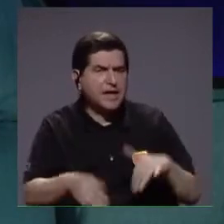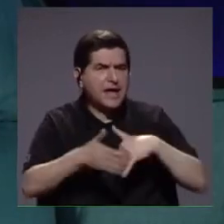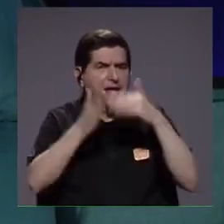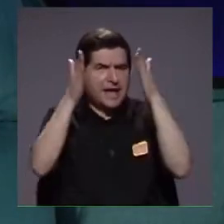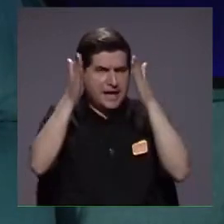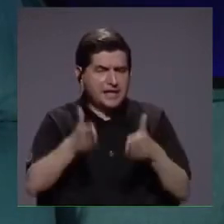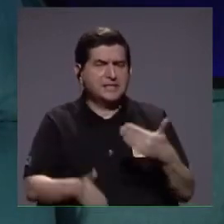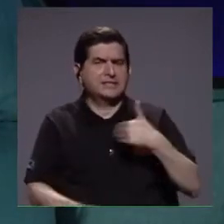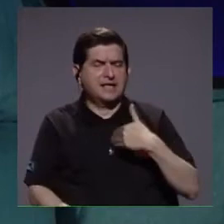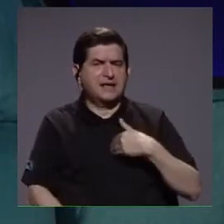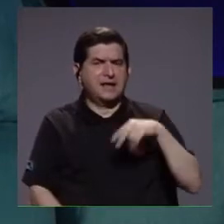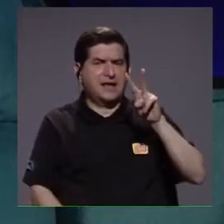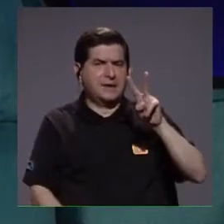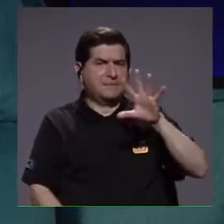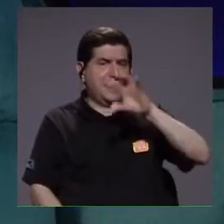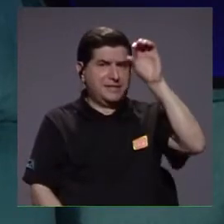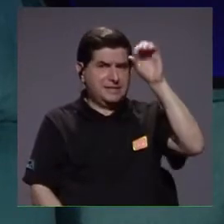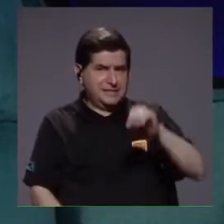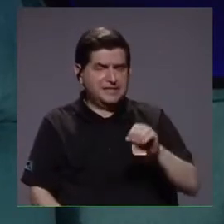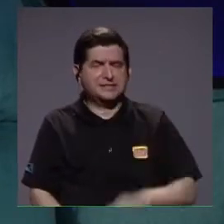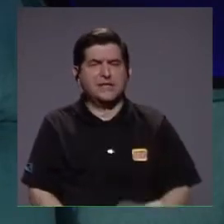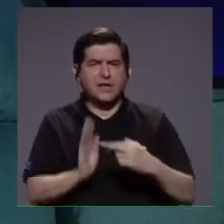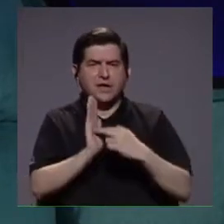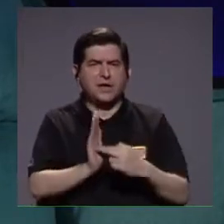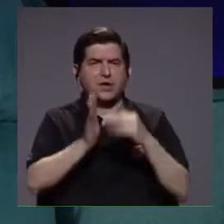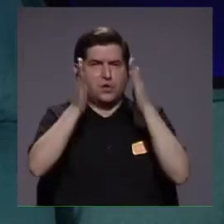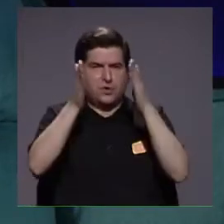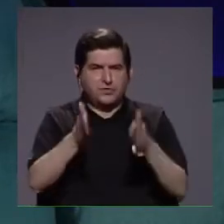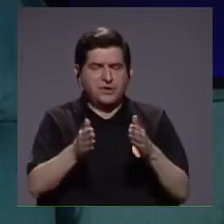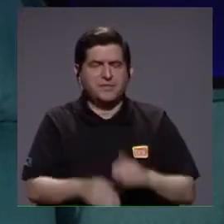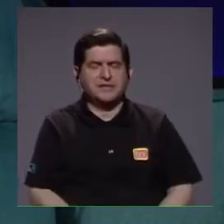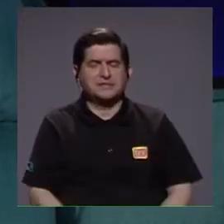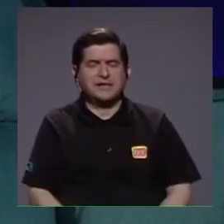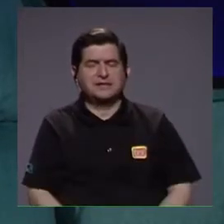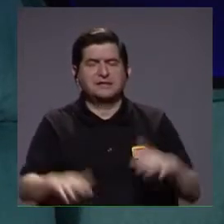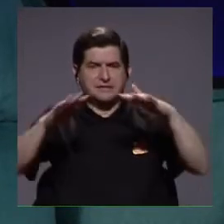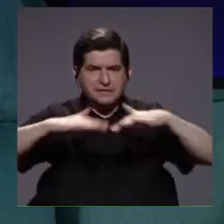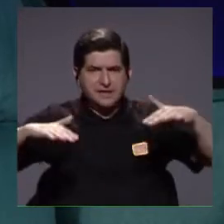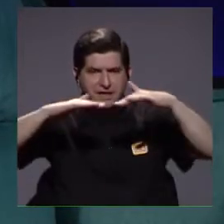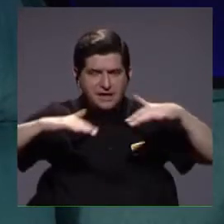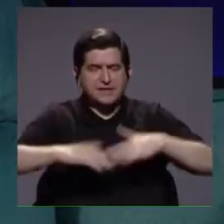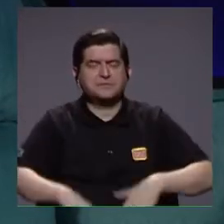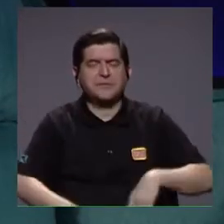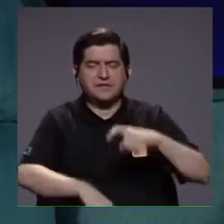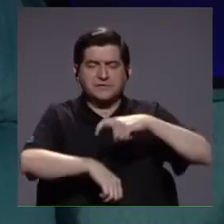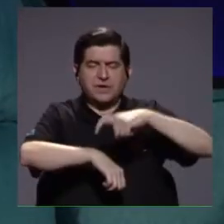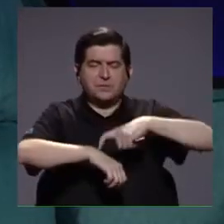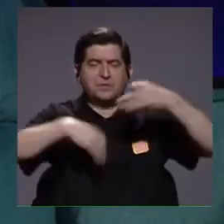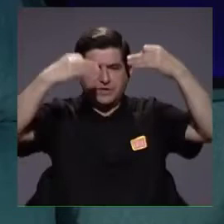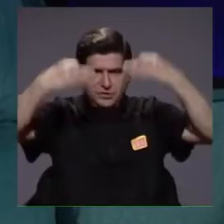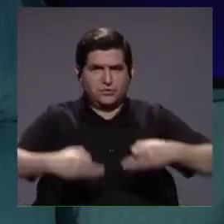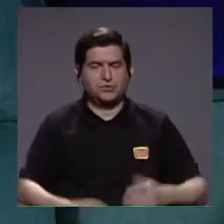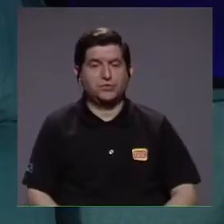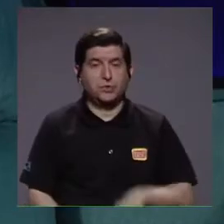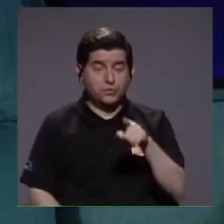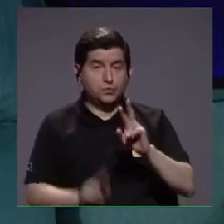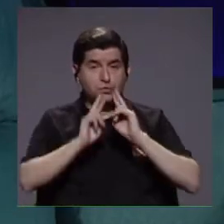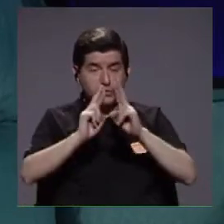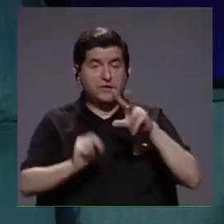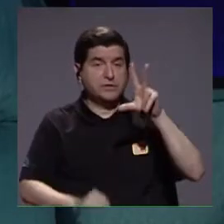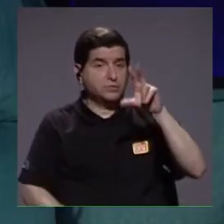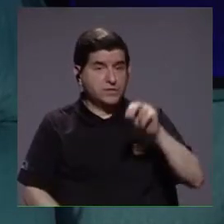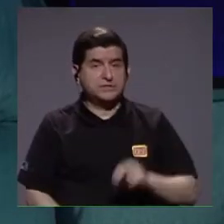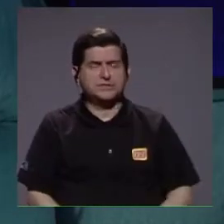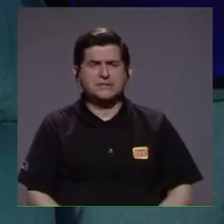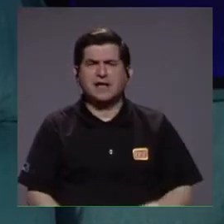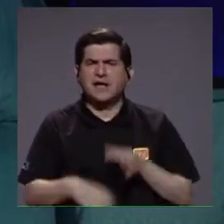en que el estudiantado posea hasta un 25% de representación estudiantil en los espacios de toma de decisiones? Si su